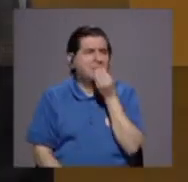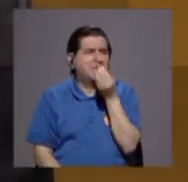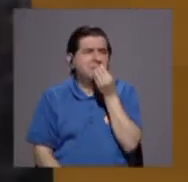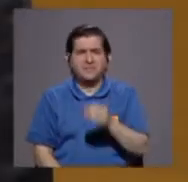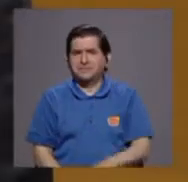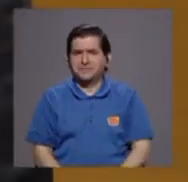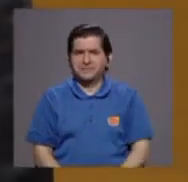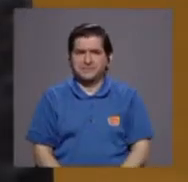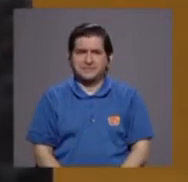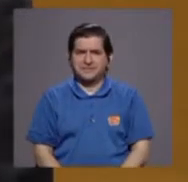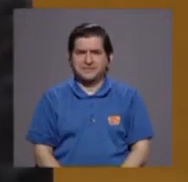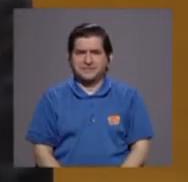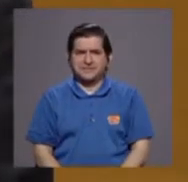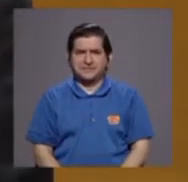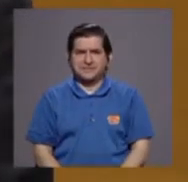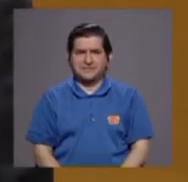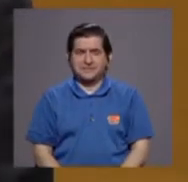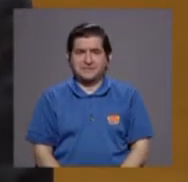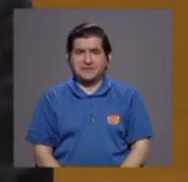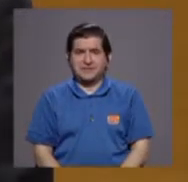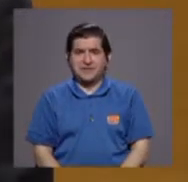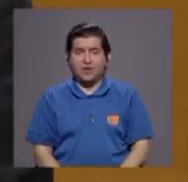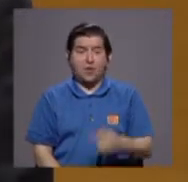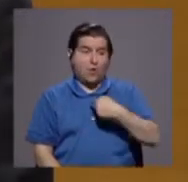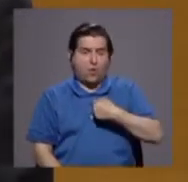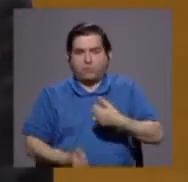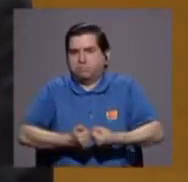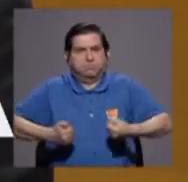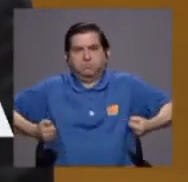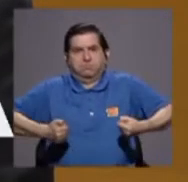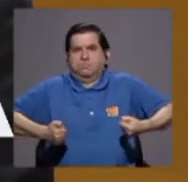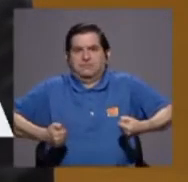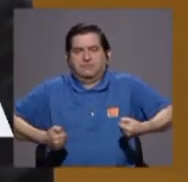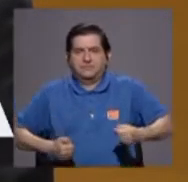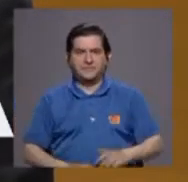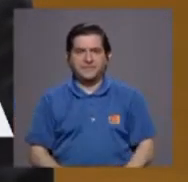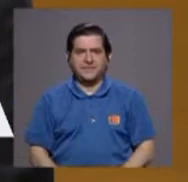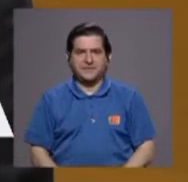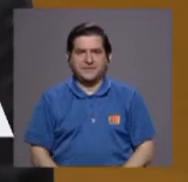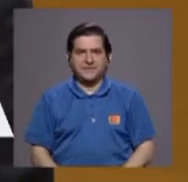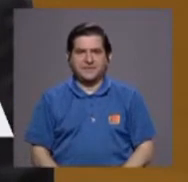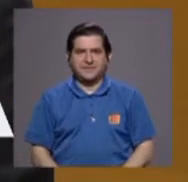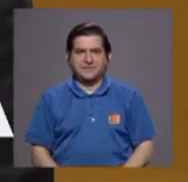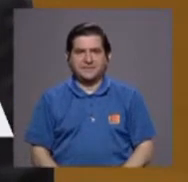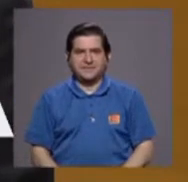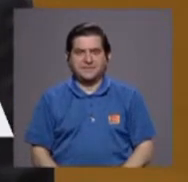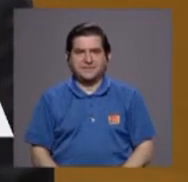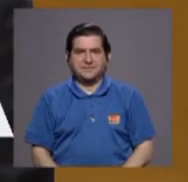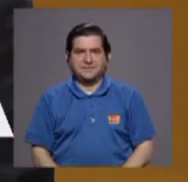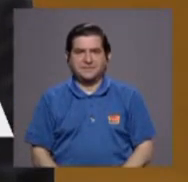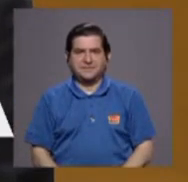porque si no me pongo muy gordo y además